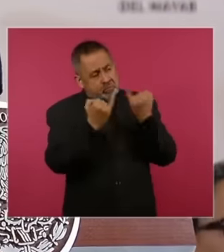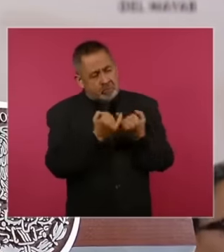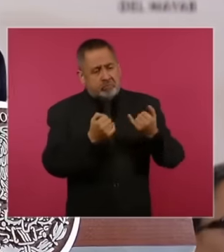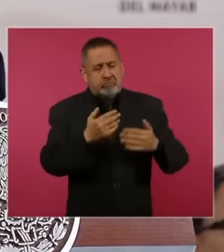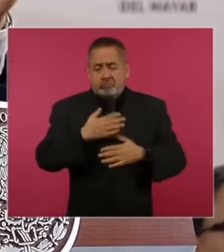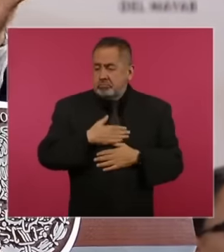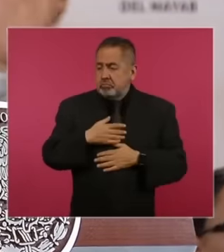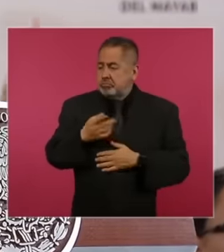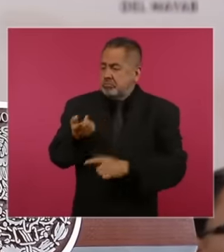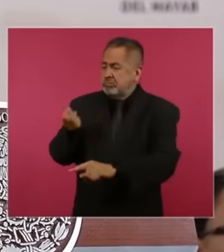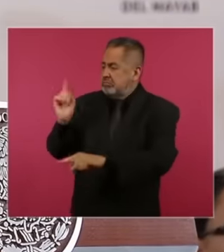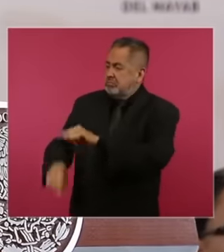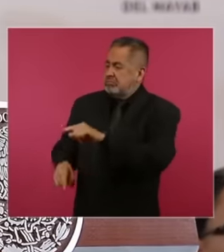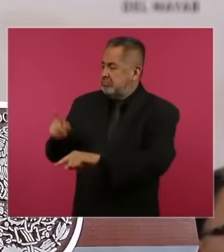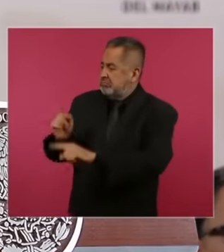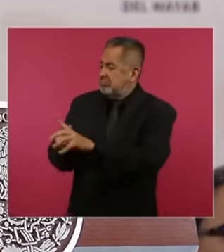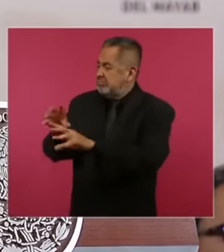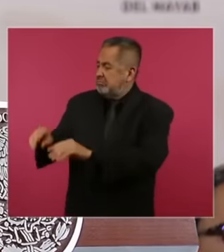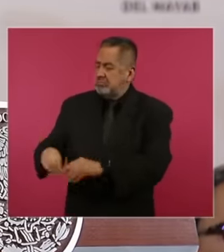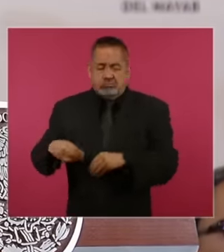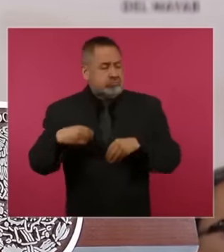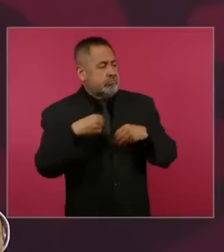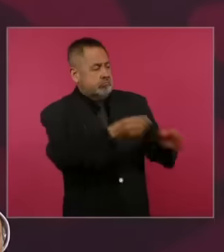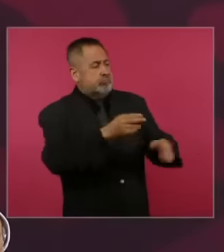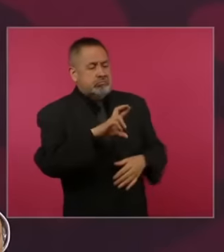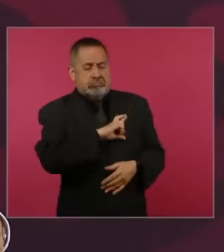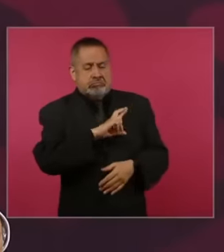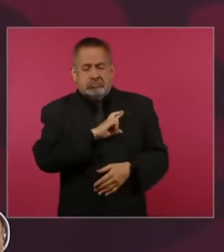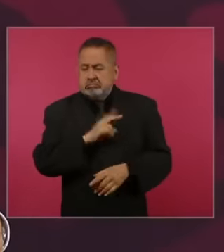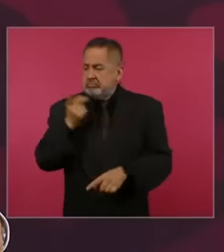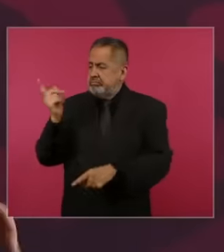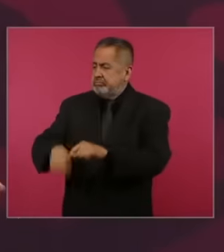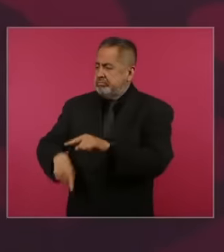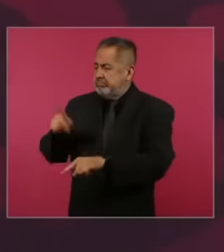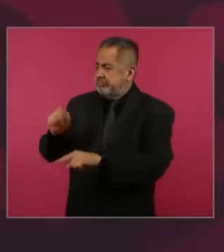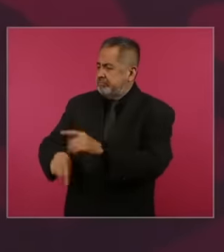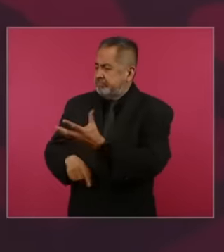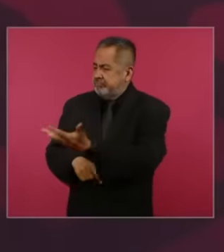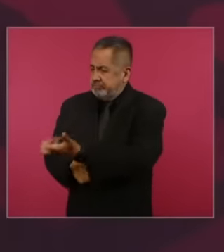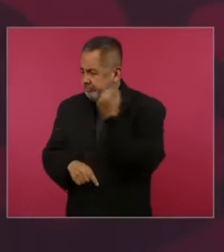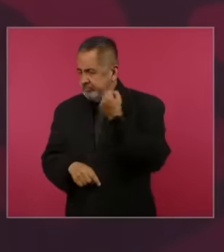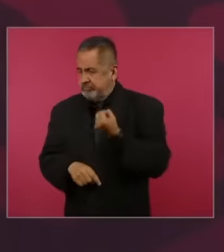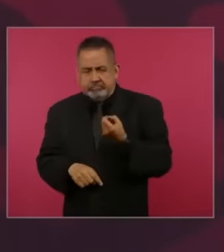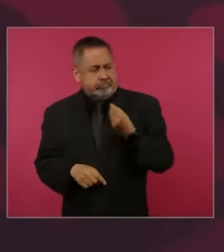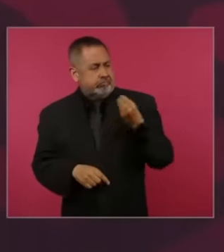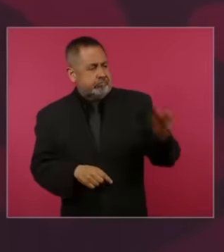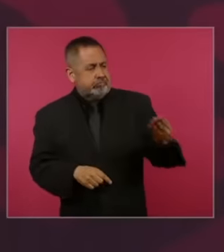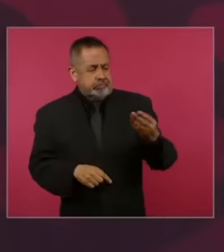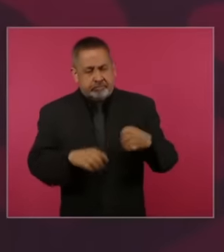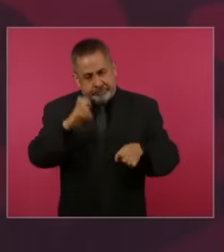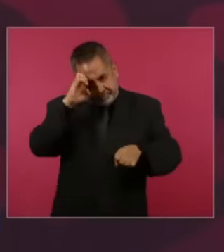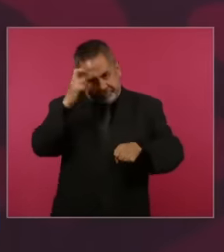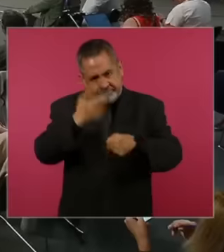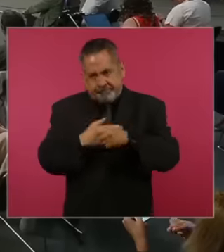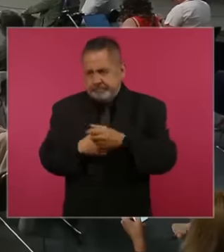entregando los bienes de la nación a particulares, a extranjeros,